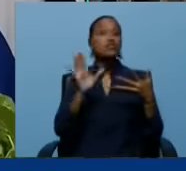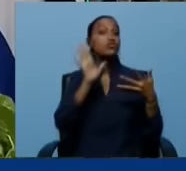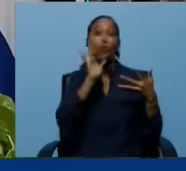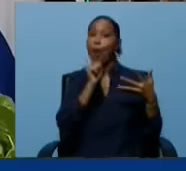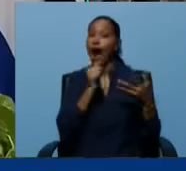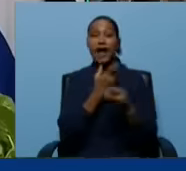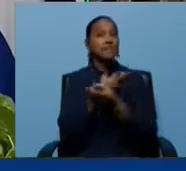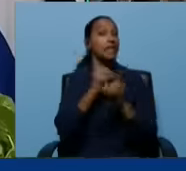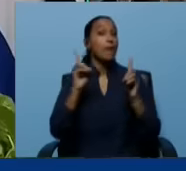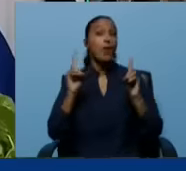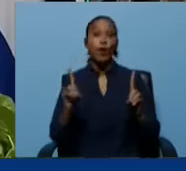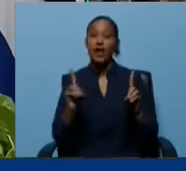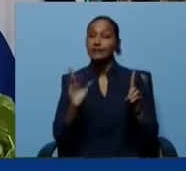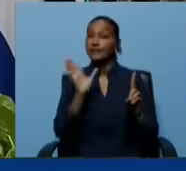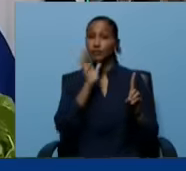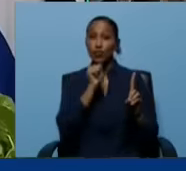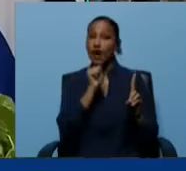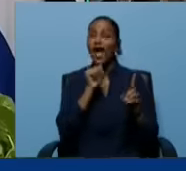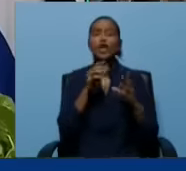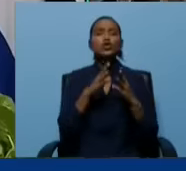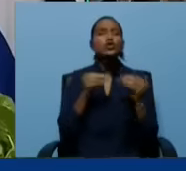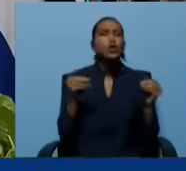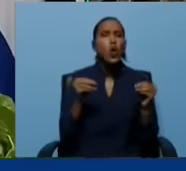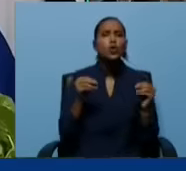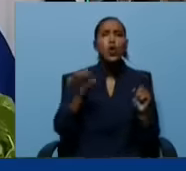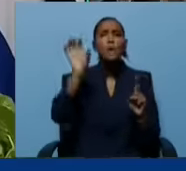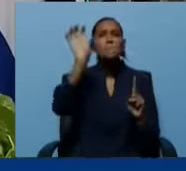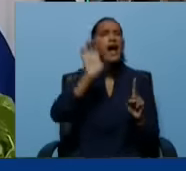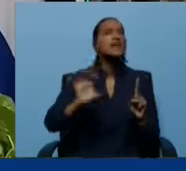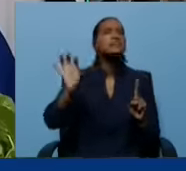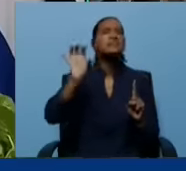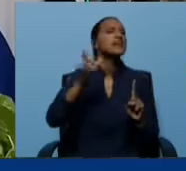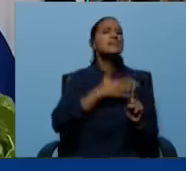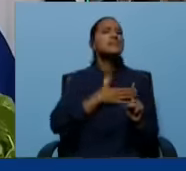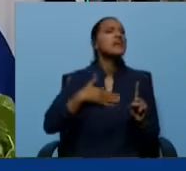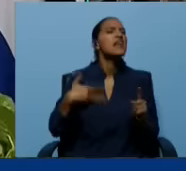Ahí, en todos estos países, los que dominan son